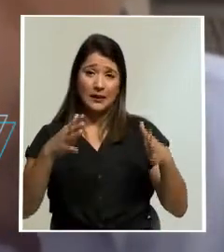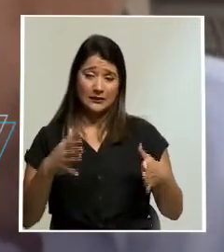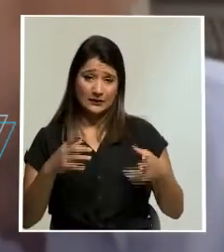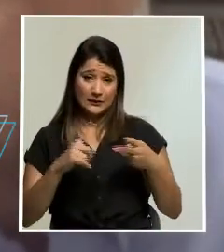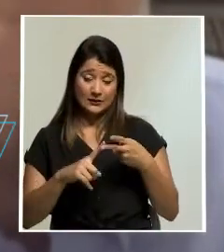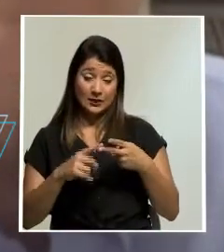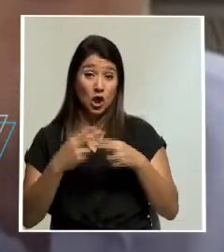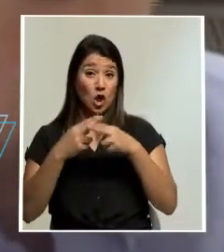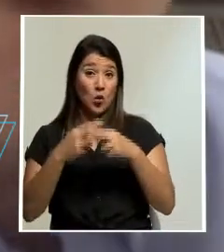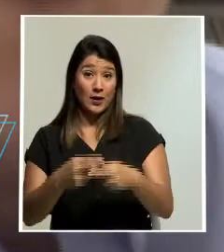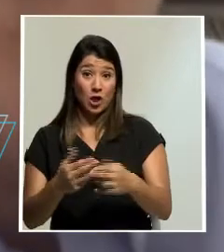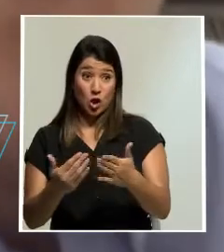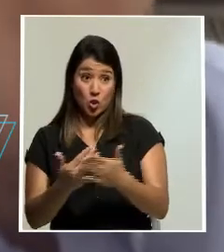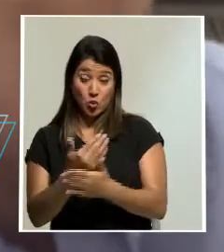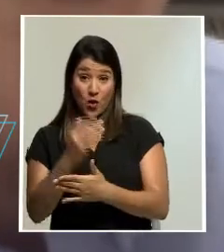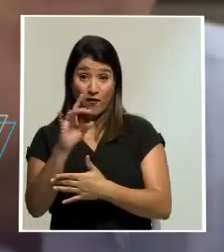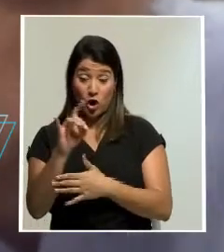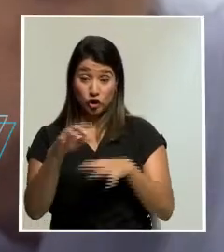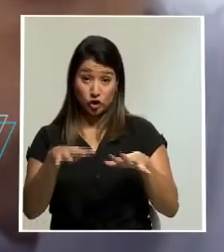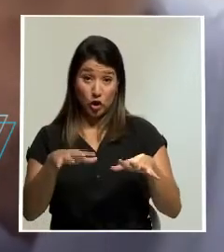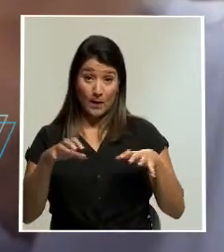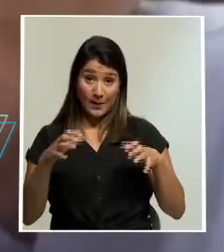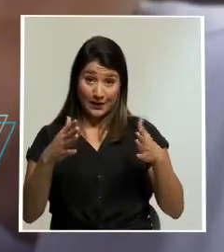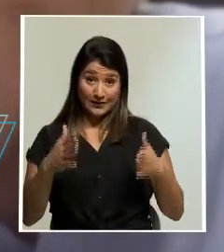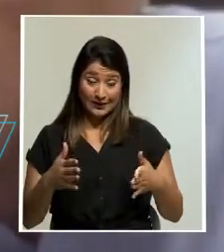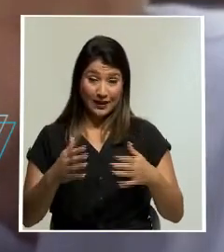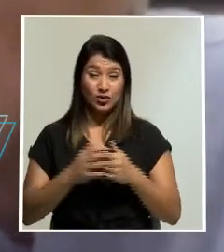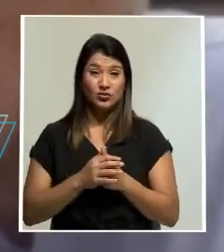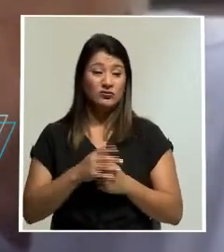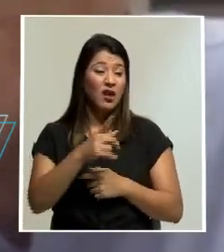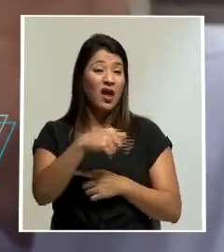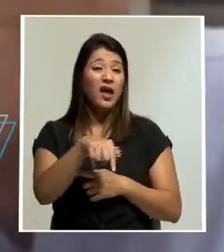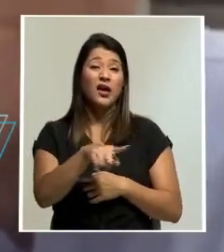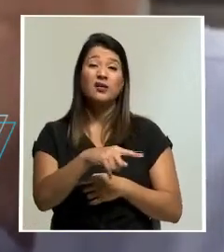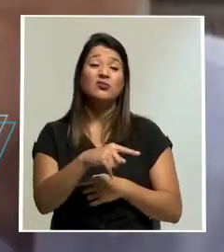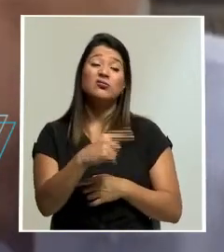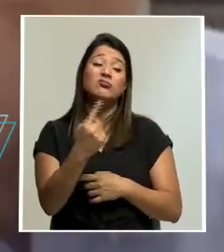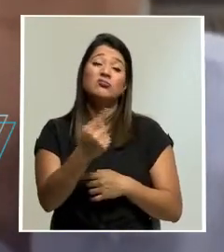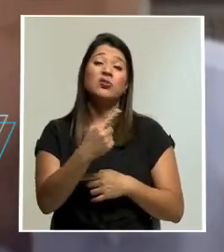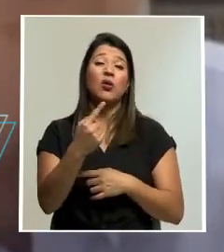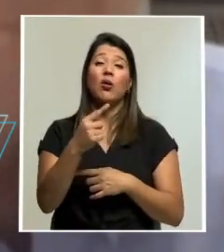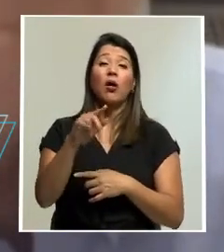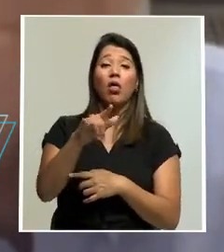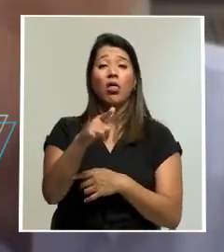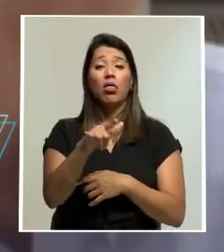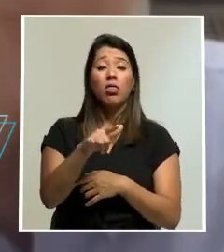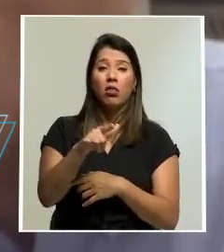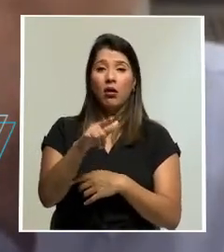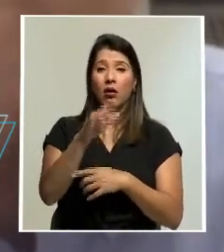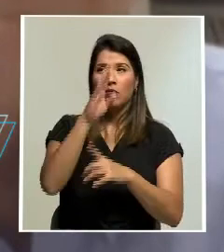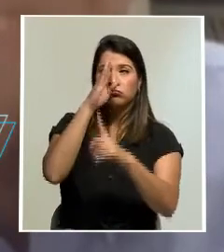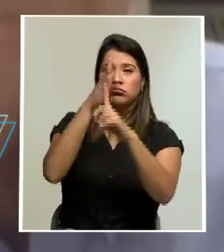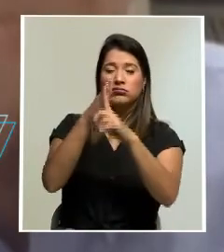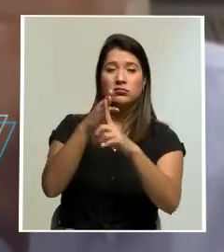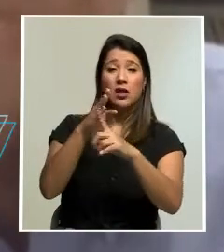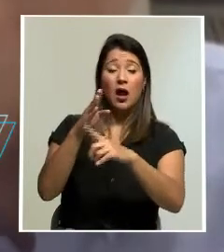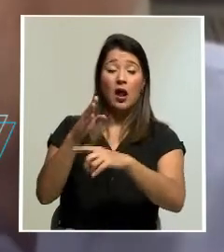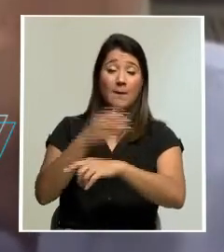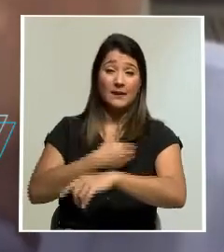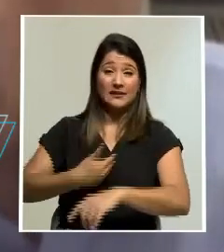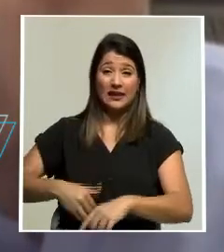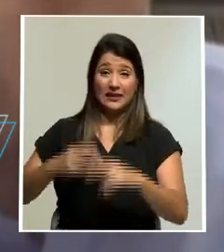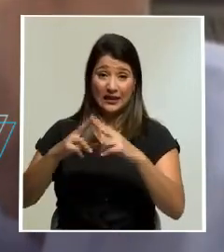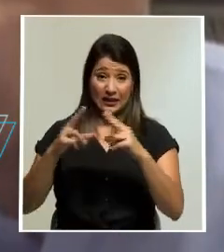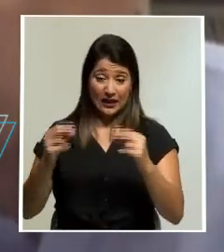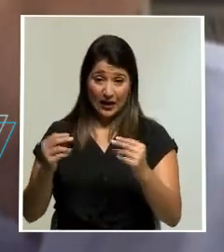otros 8 nuevos magistrados, todos son simplemente leales a Daniel Ortega y al partido Frente Sandinista.